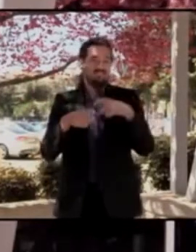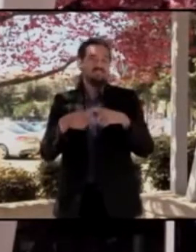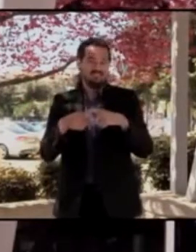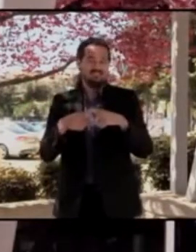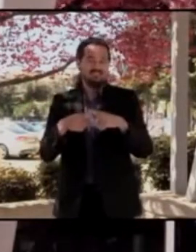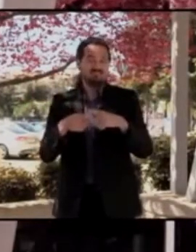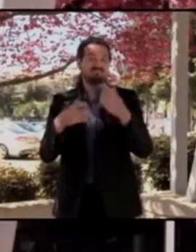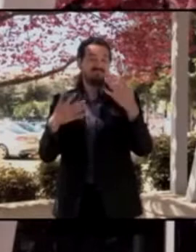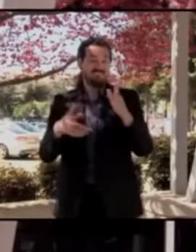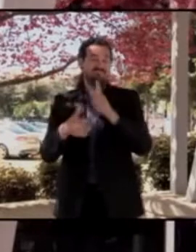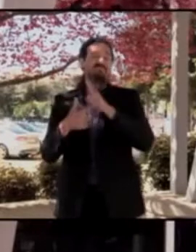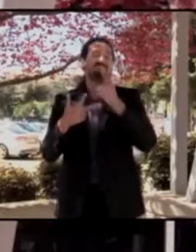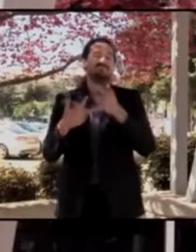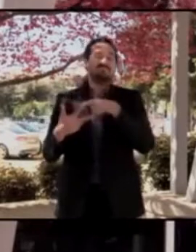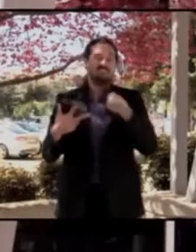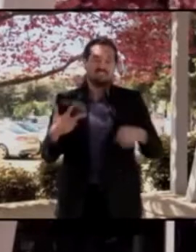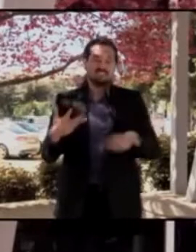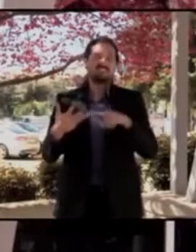Spanish.